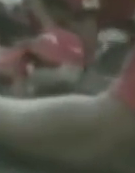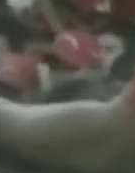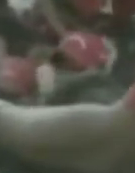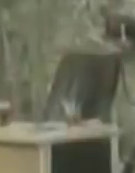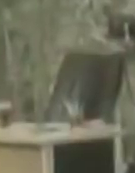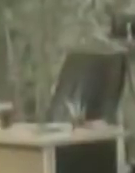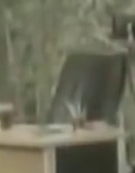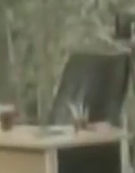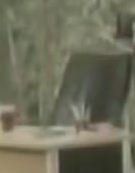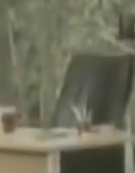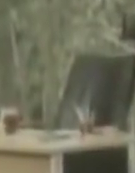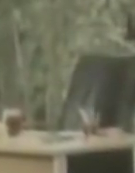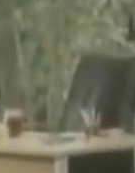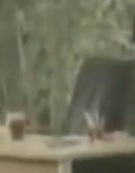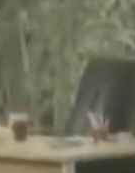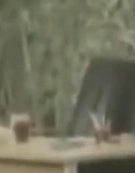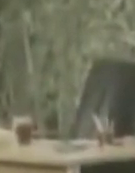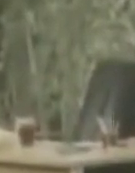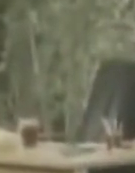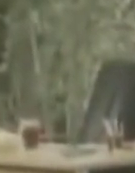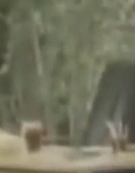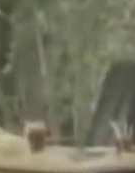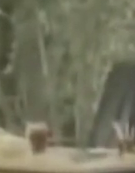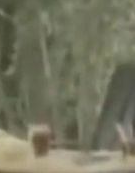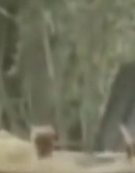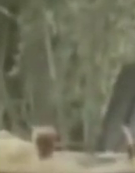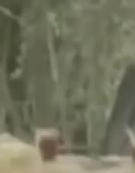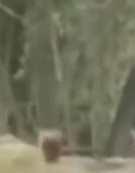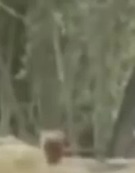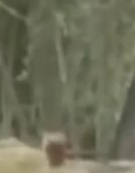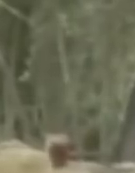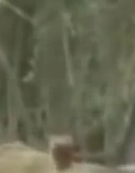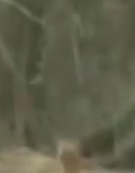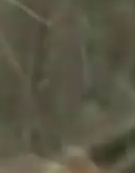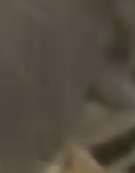Bolívar nos dio la fórmula, trabajo y más trabajo,